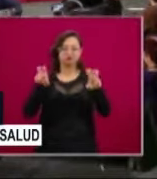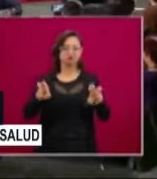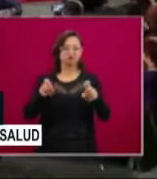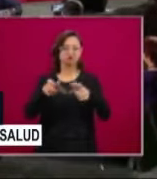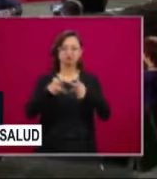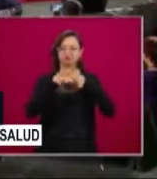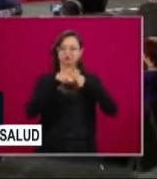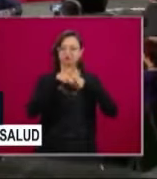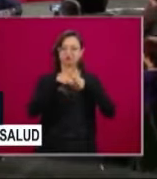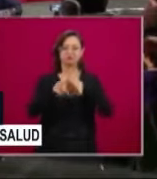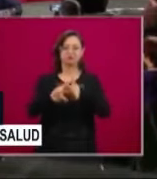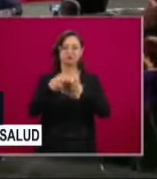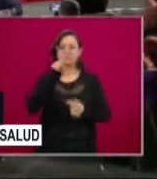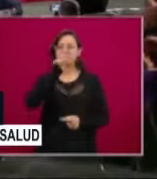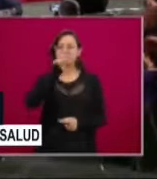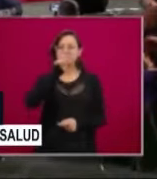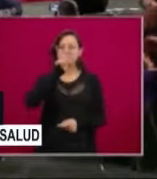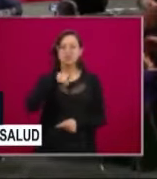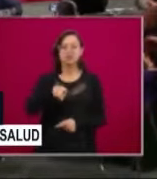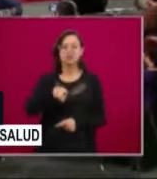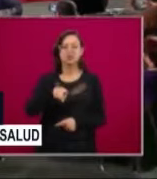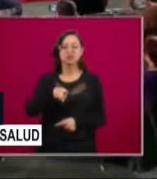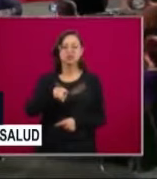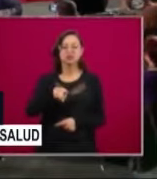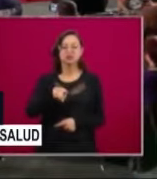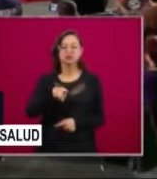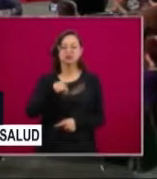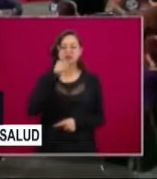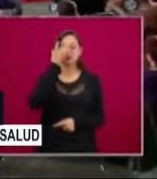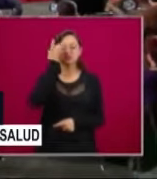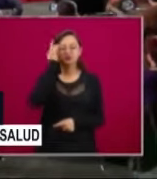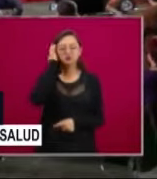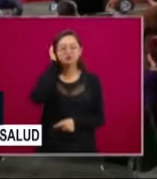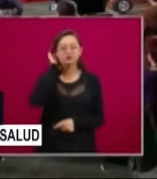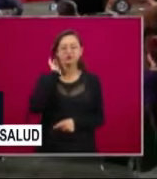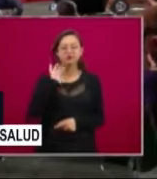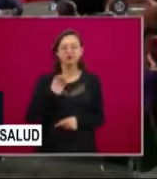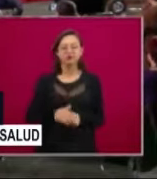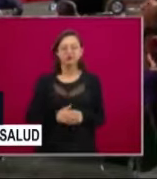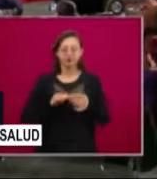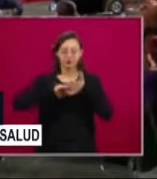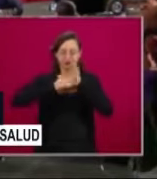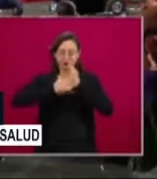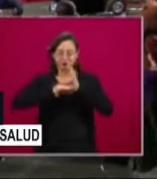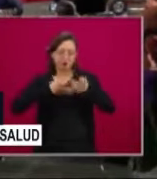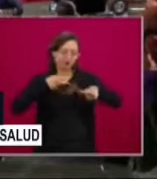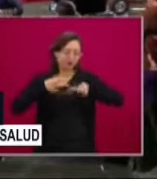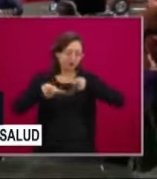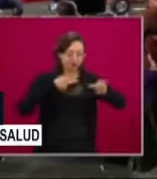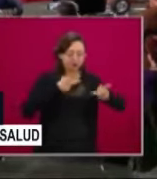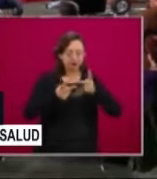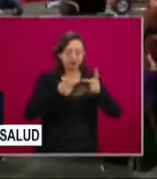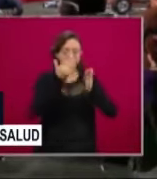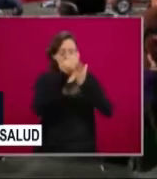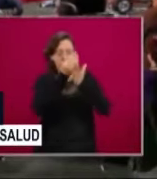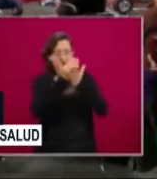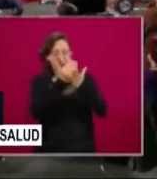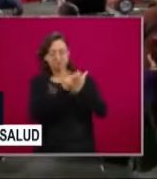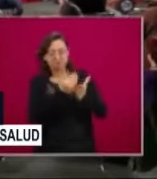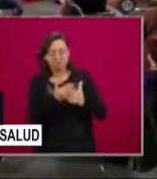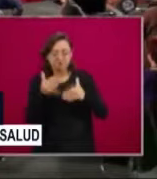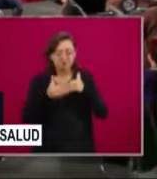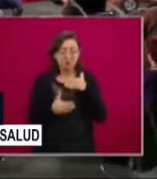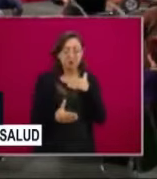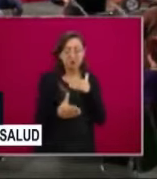que habiendo transmisión comunitaria sostenida en miles de casos sospechosos y confirmados y brotes activos debemos declarar la fase 3